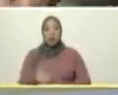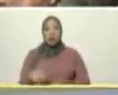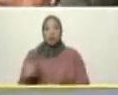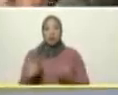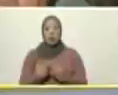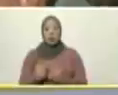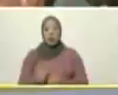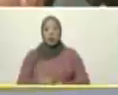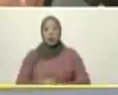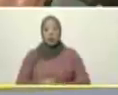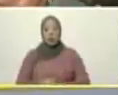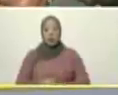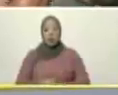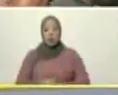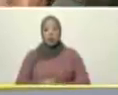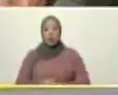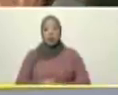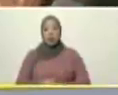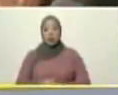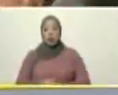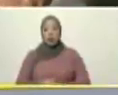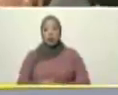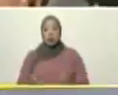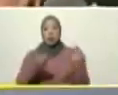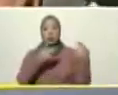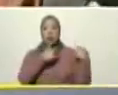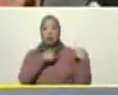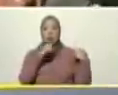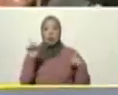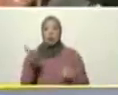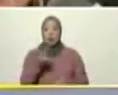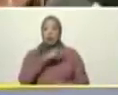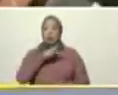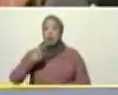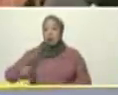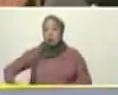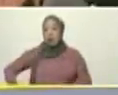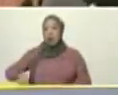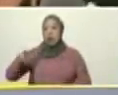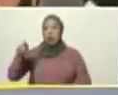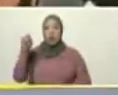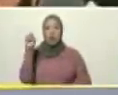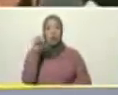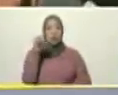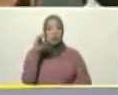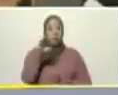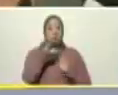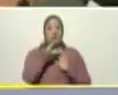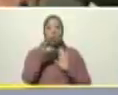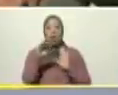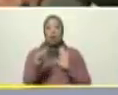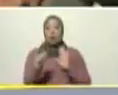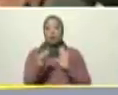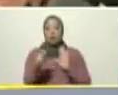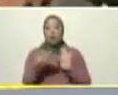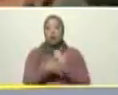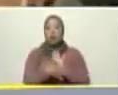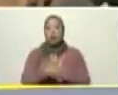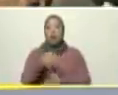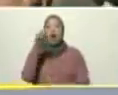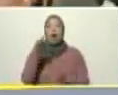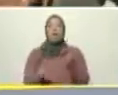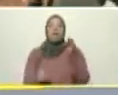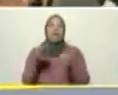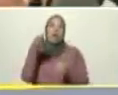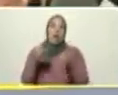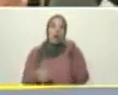Isaías Rodríguez era fiscal general de la República, había sido primer vicepresidente de la Asamblea Nacional Constituyente, un abogado laboralista,